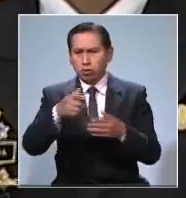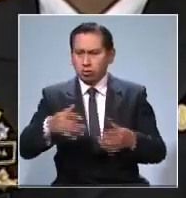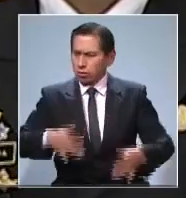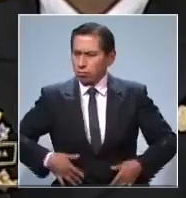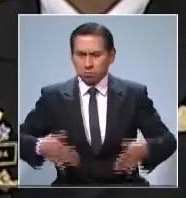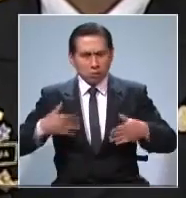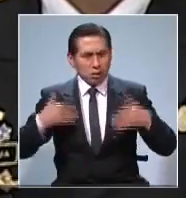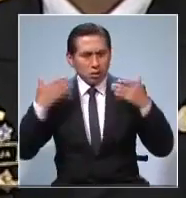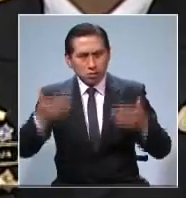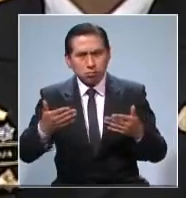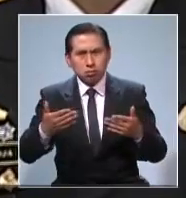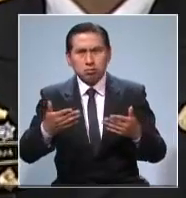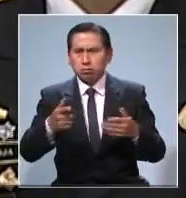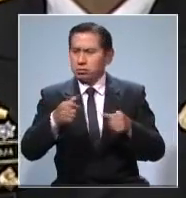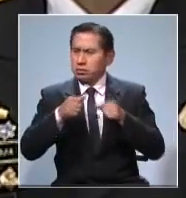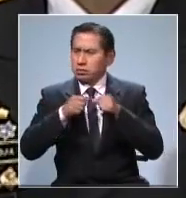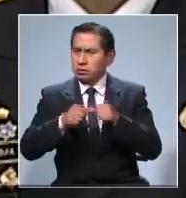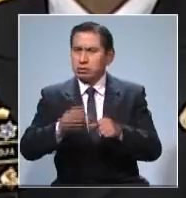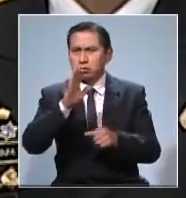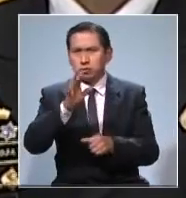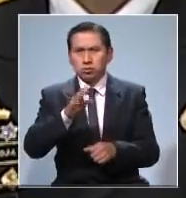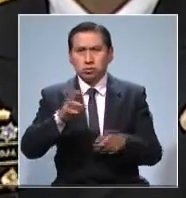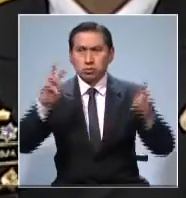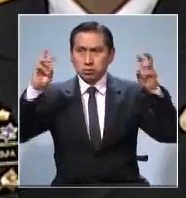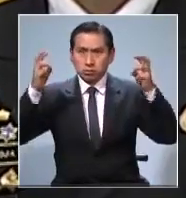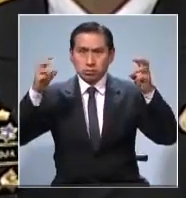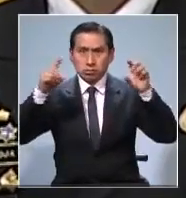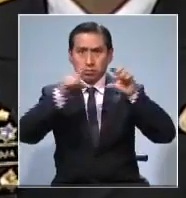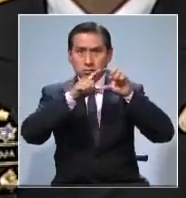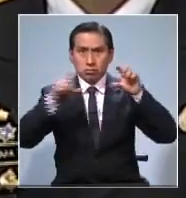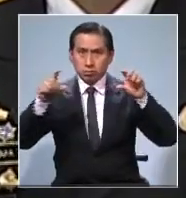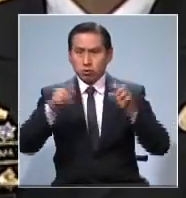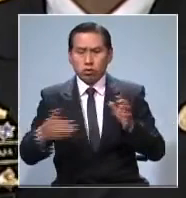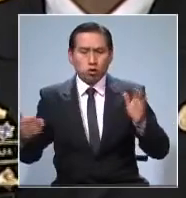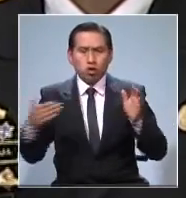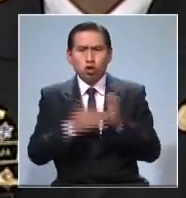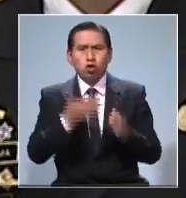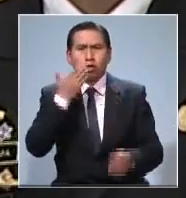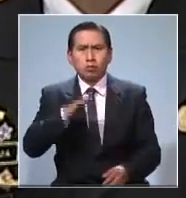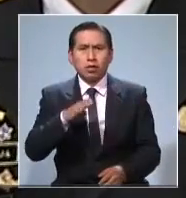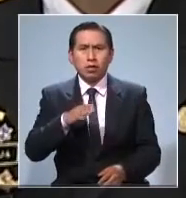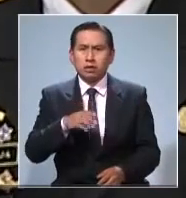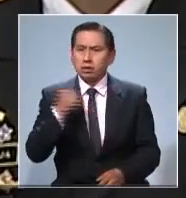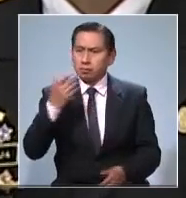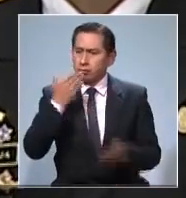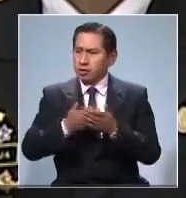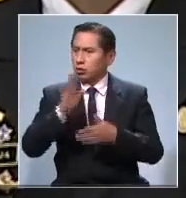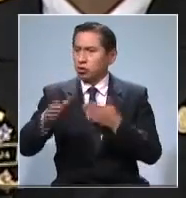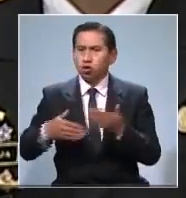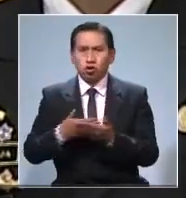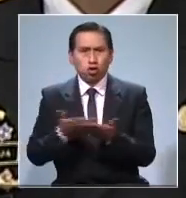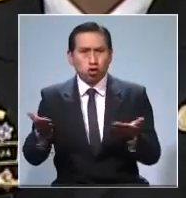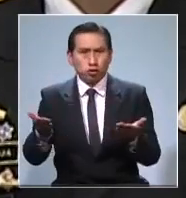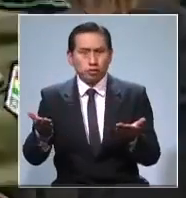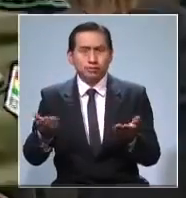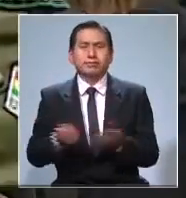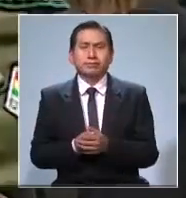vida siguiendo su lema, contra el mal y por el bien de todos.